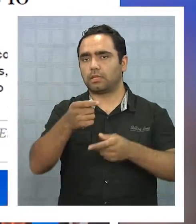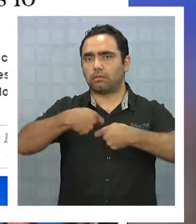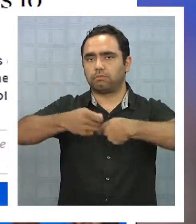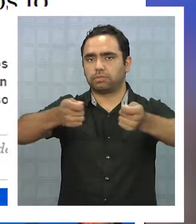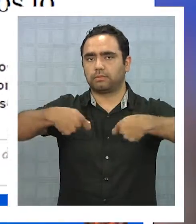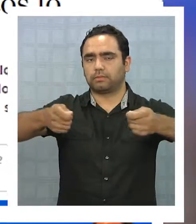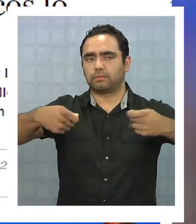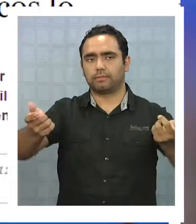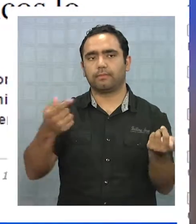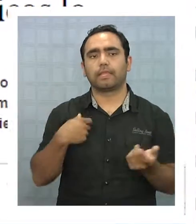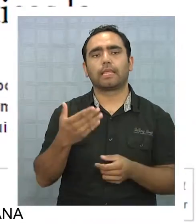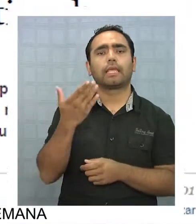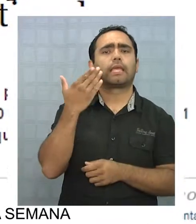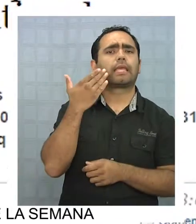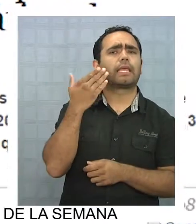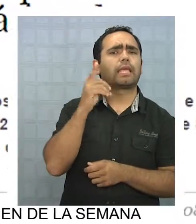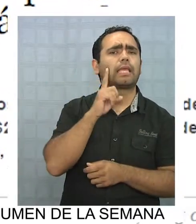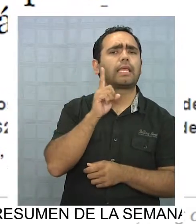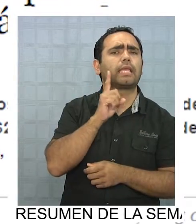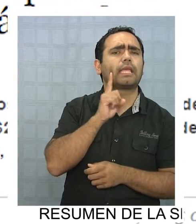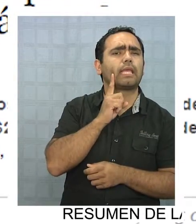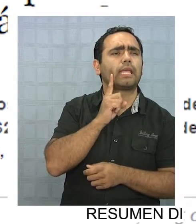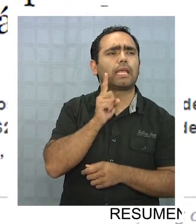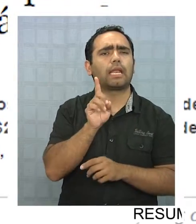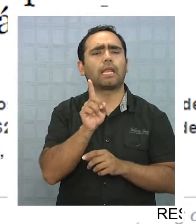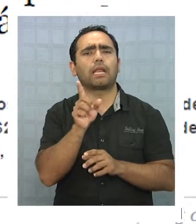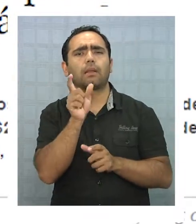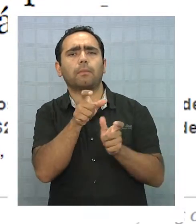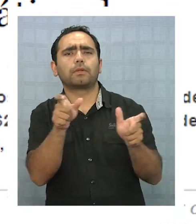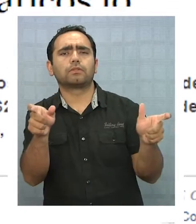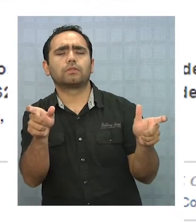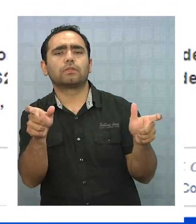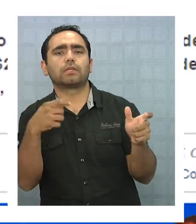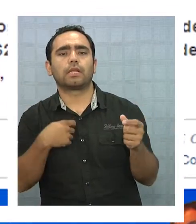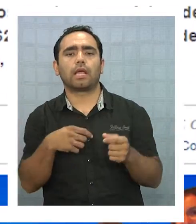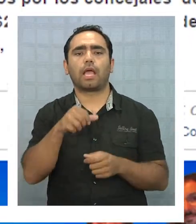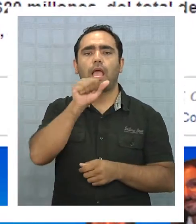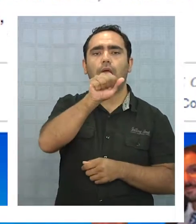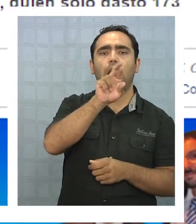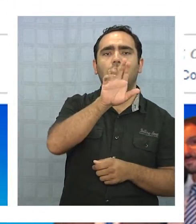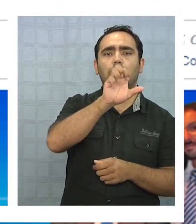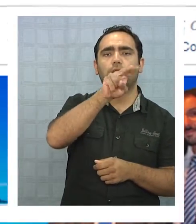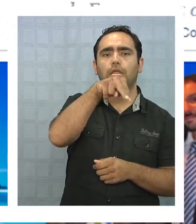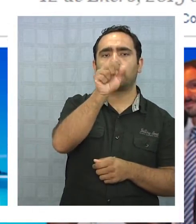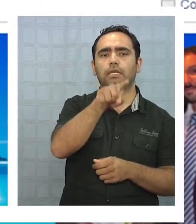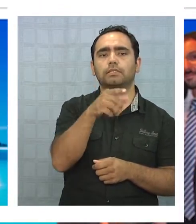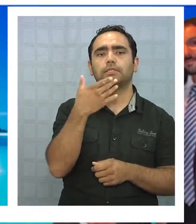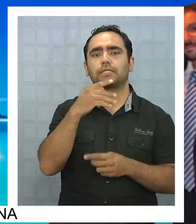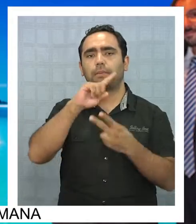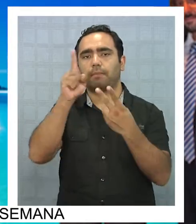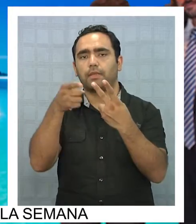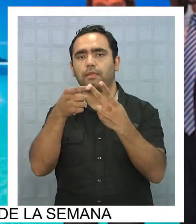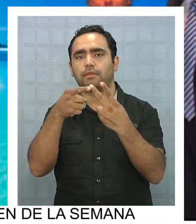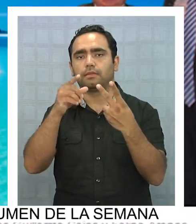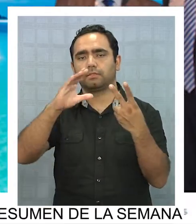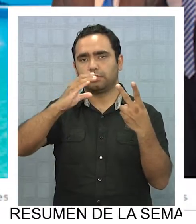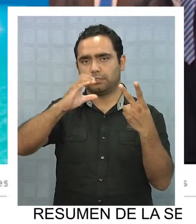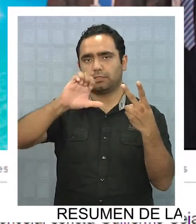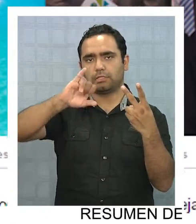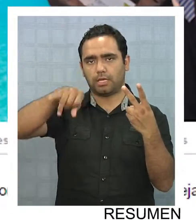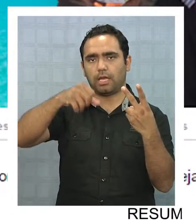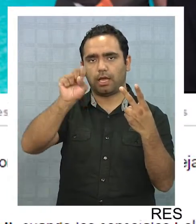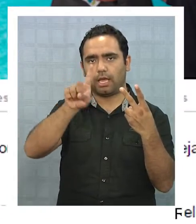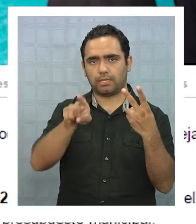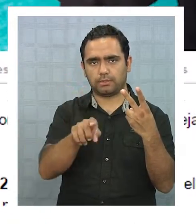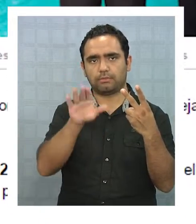Quienes estuvieron involucrados, nada más ni nada menos que Arenas y otro que se repite el plato, Guillermo Cejas. Tanto